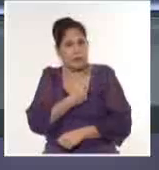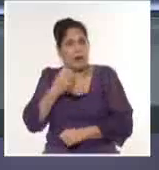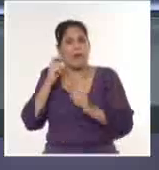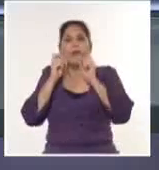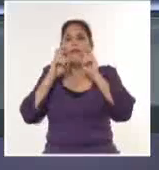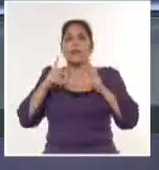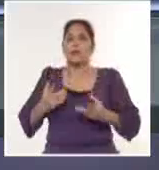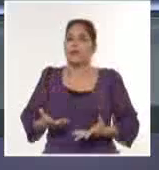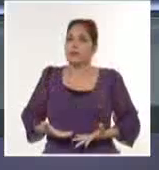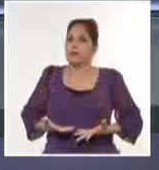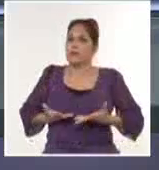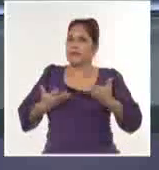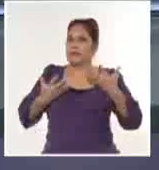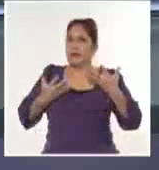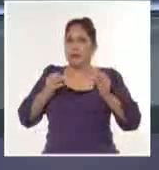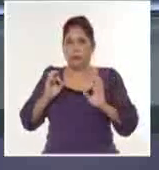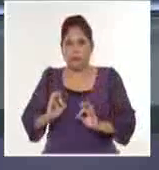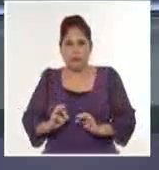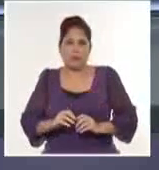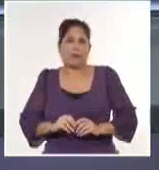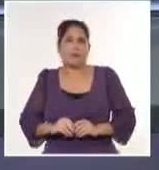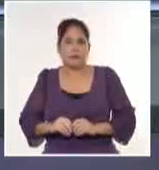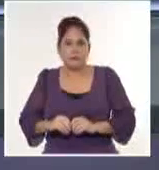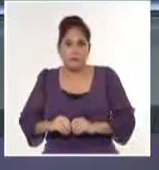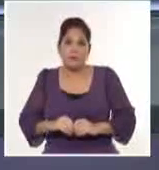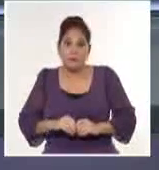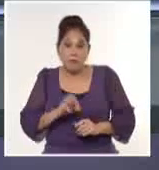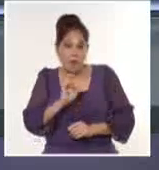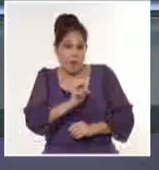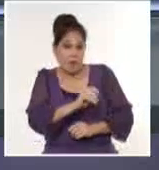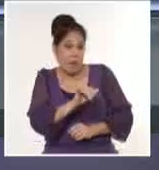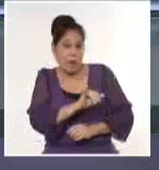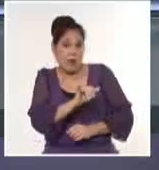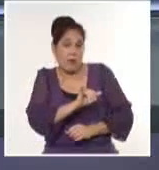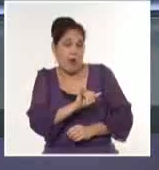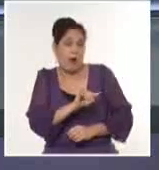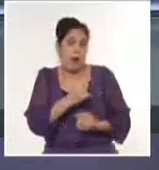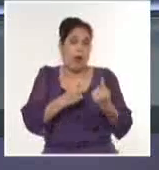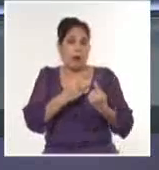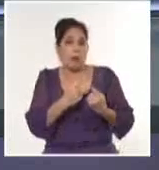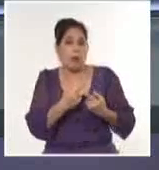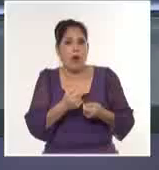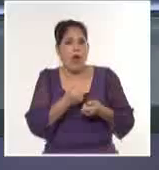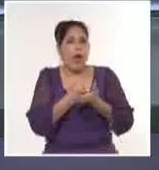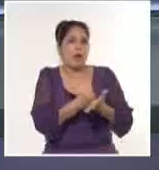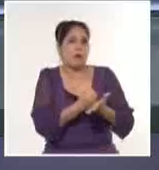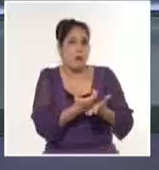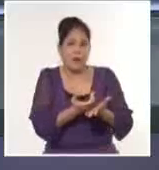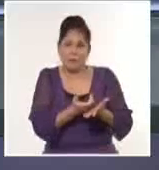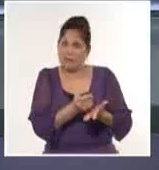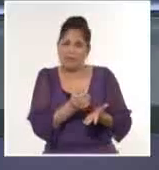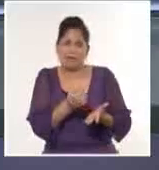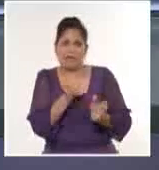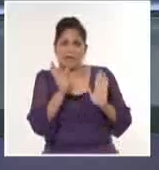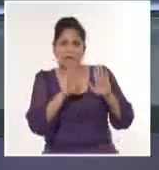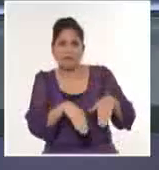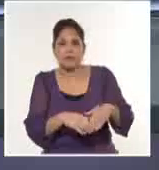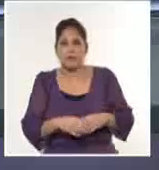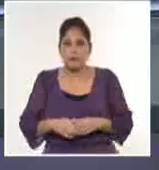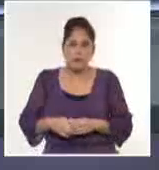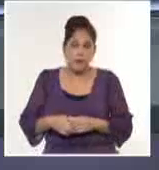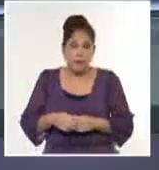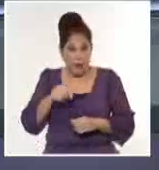pandemia como su propio pueblo necesitaba y que ha sido cómplice o copatrocinadora de monstruosidades como el genocidio en Palestina.